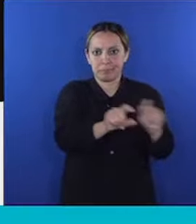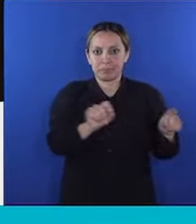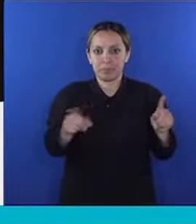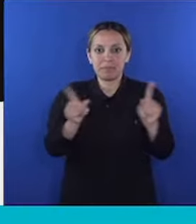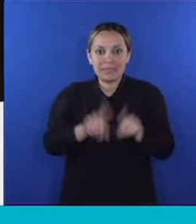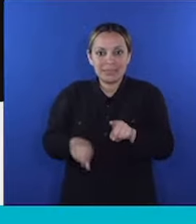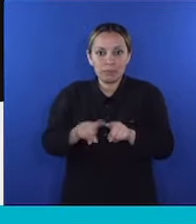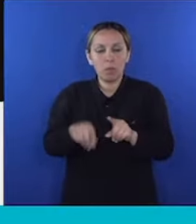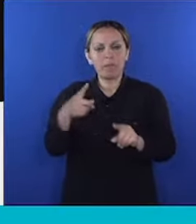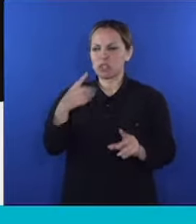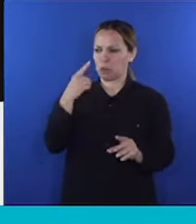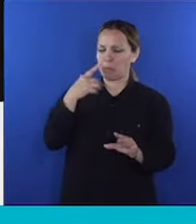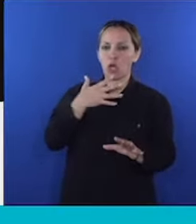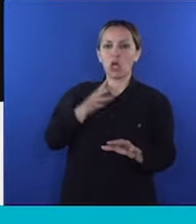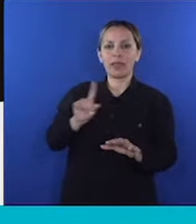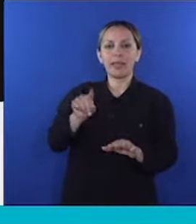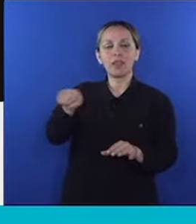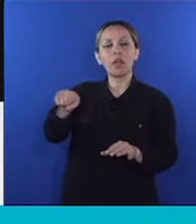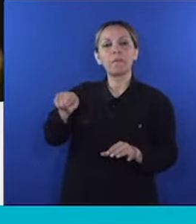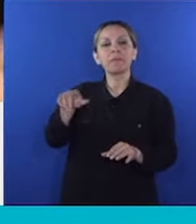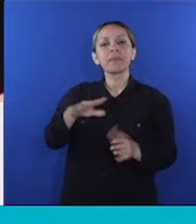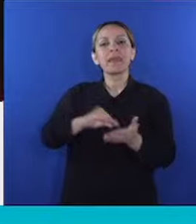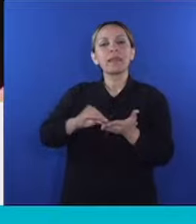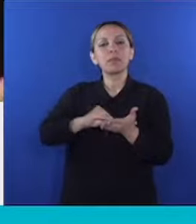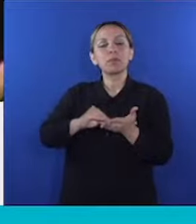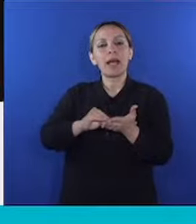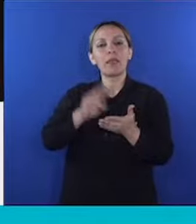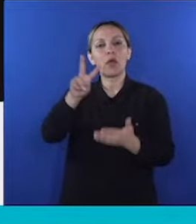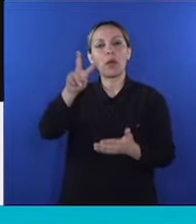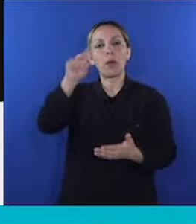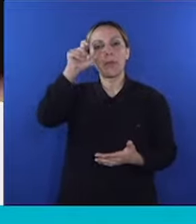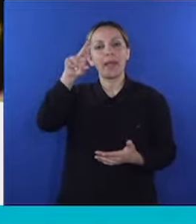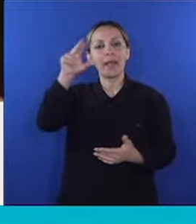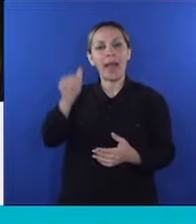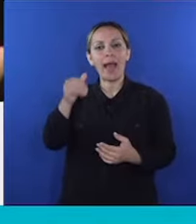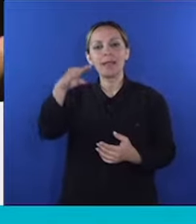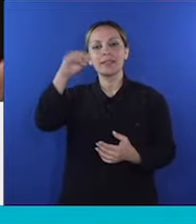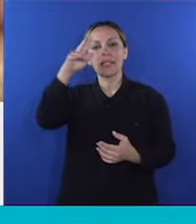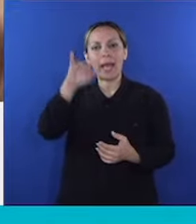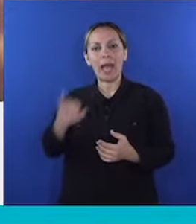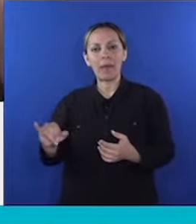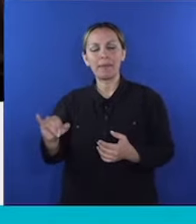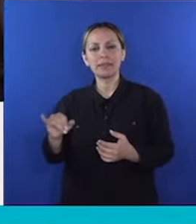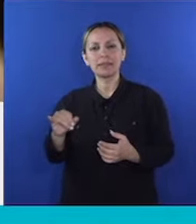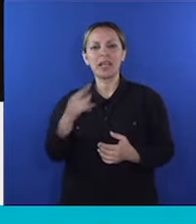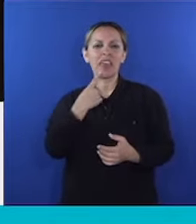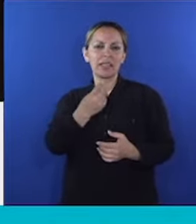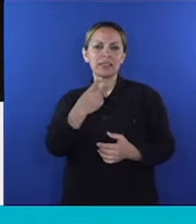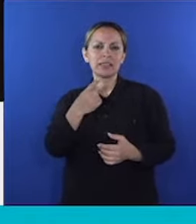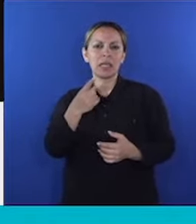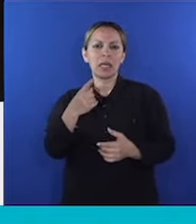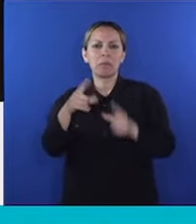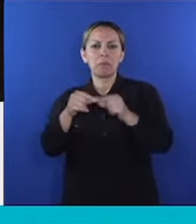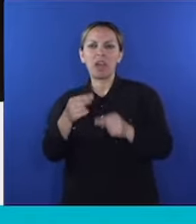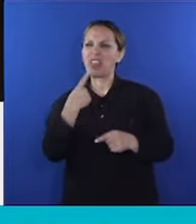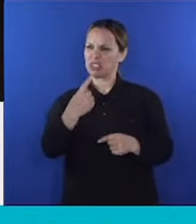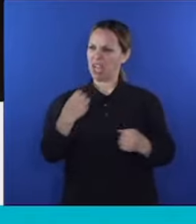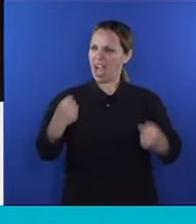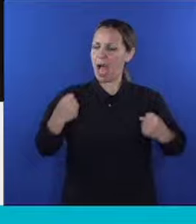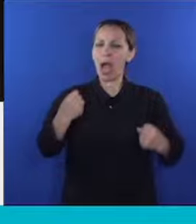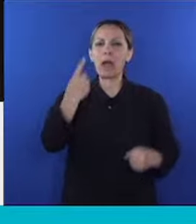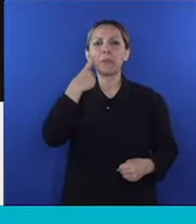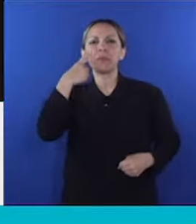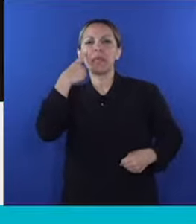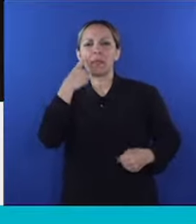acá al diputado Vera Chávez que que cita datos estos o similares dice viv viva la libertad